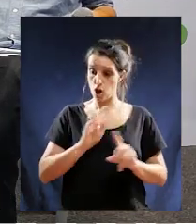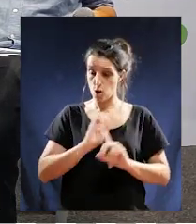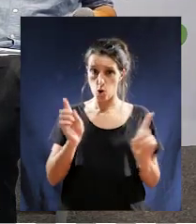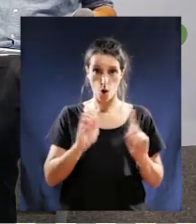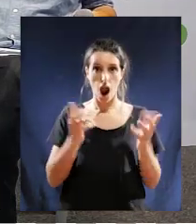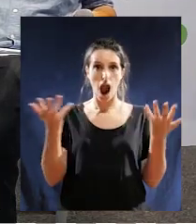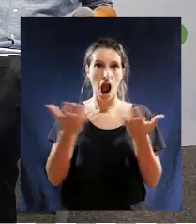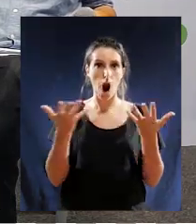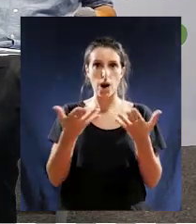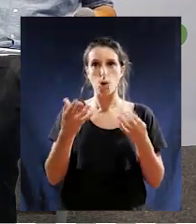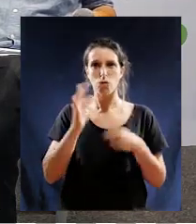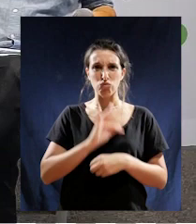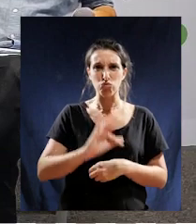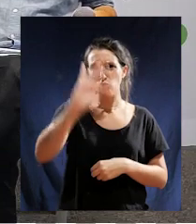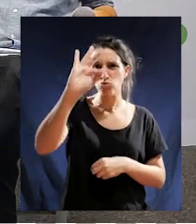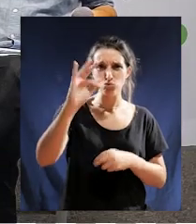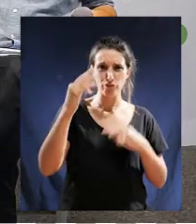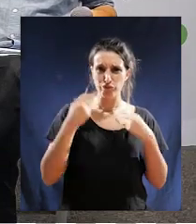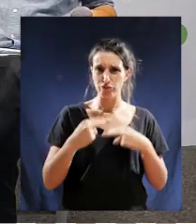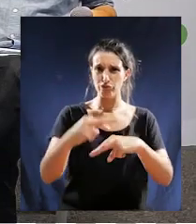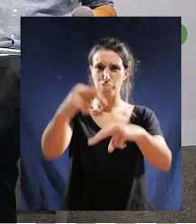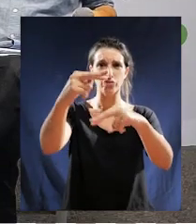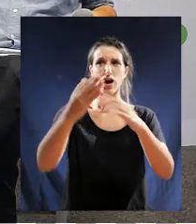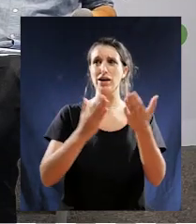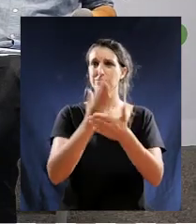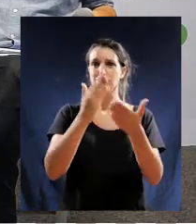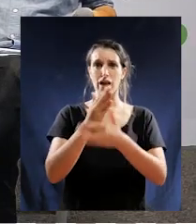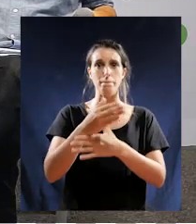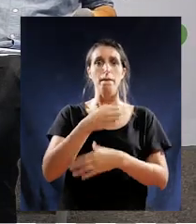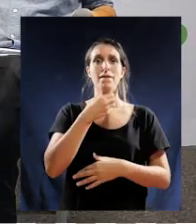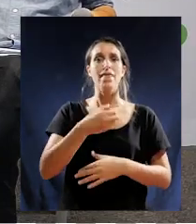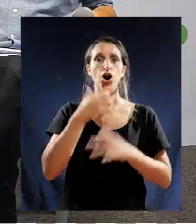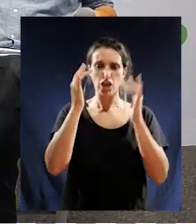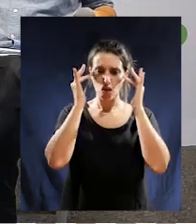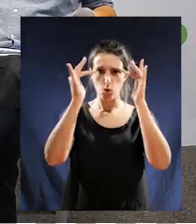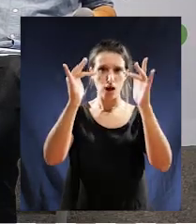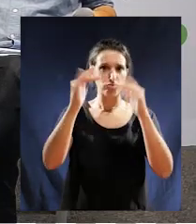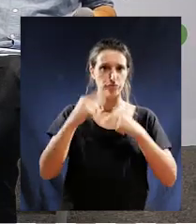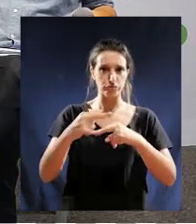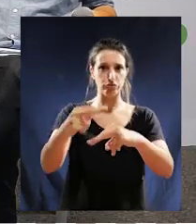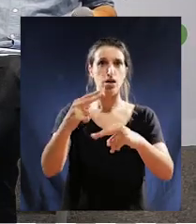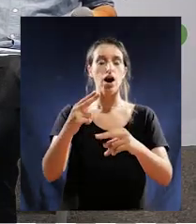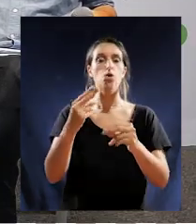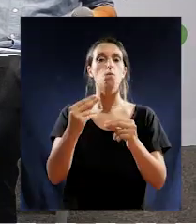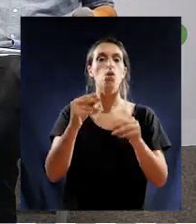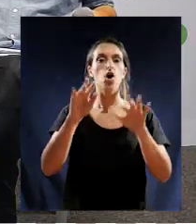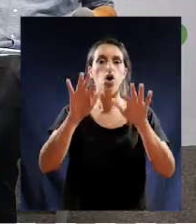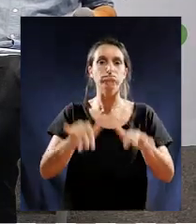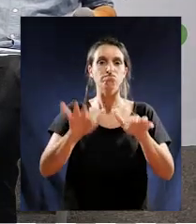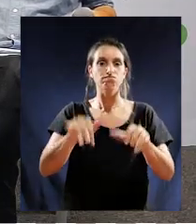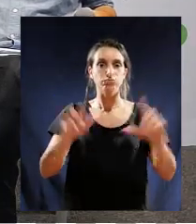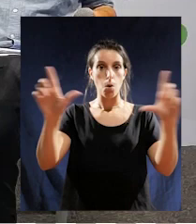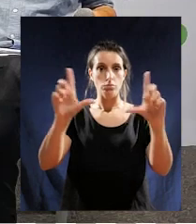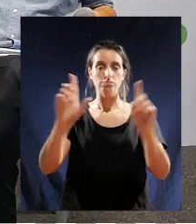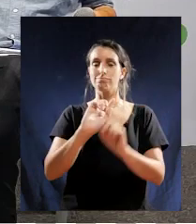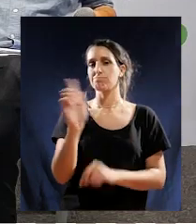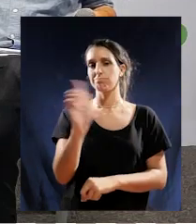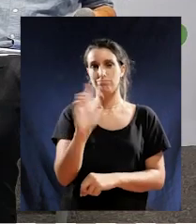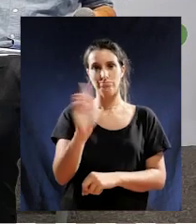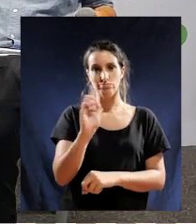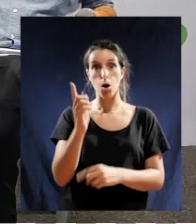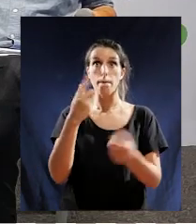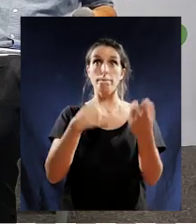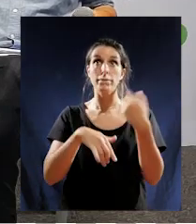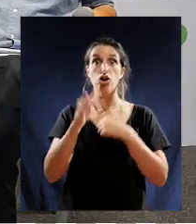de toda la experiencia pedagógica de ayer más de verdad que creo que no pero sí este es un tiempo donde la virtualidad va a cubrir va a cumplir un